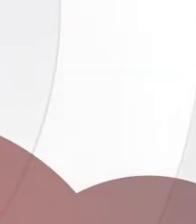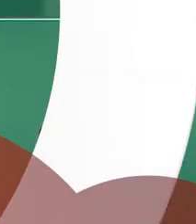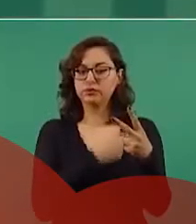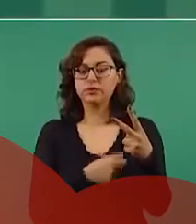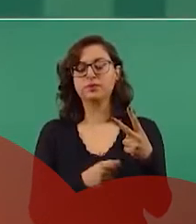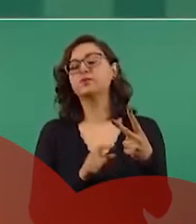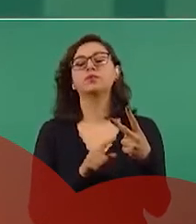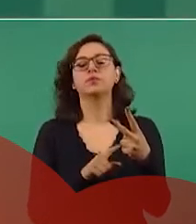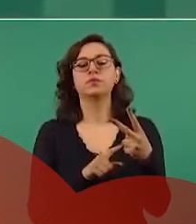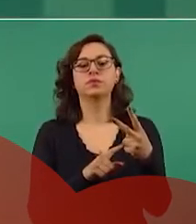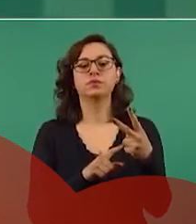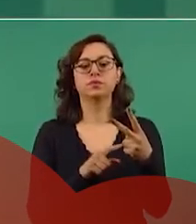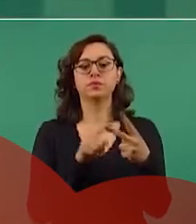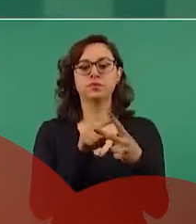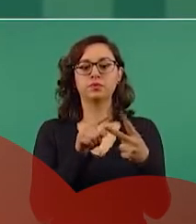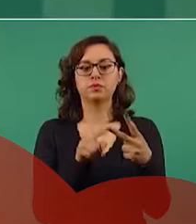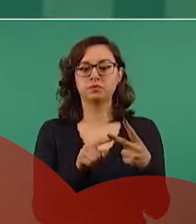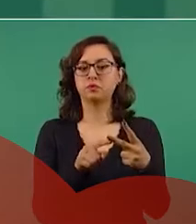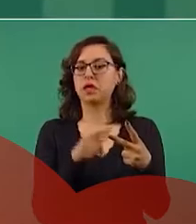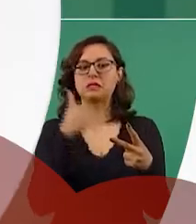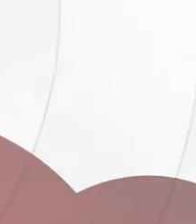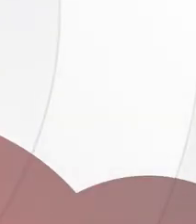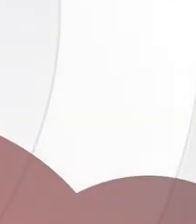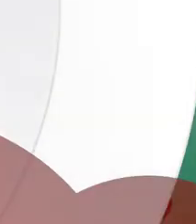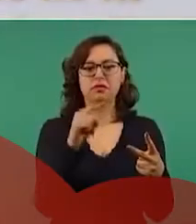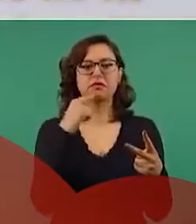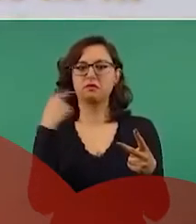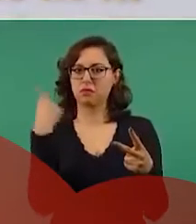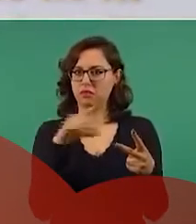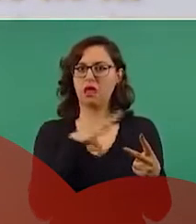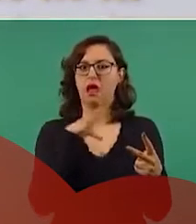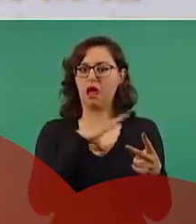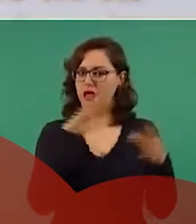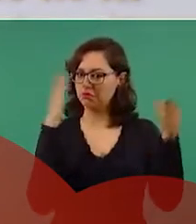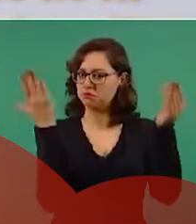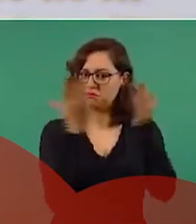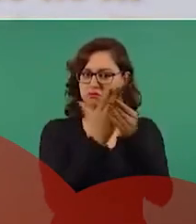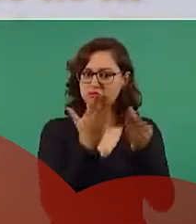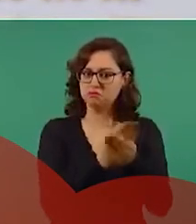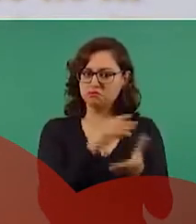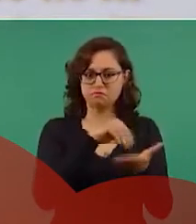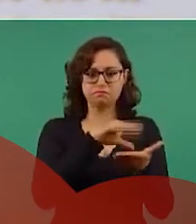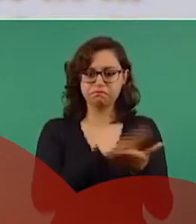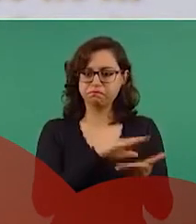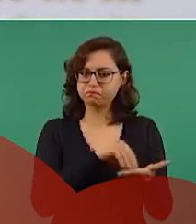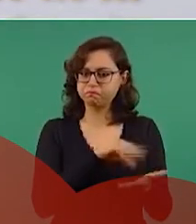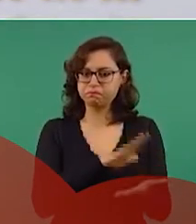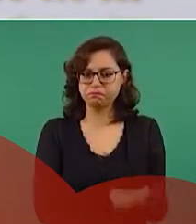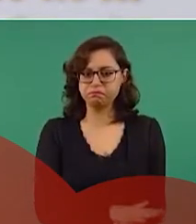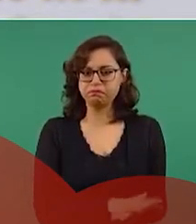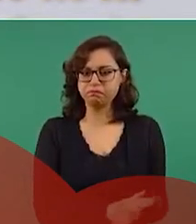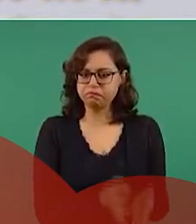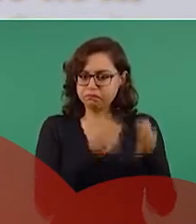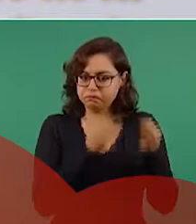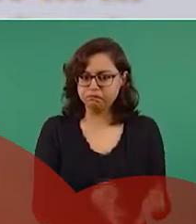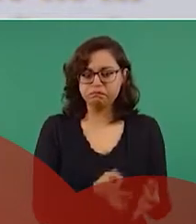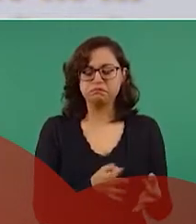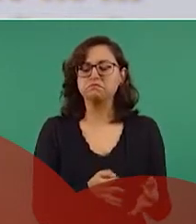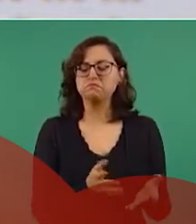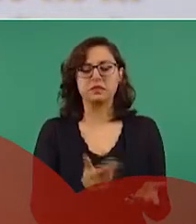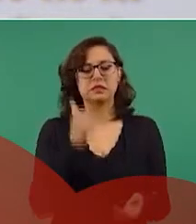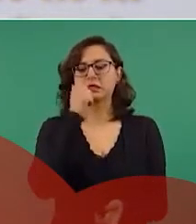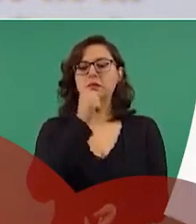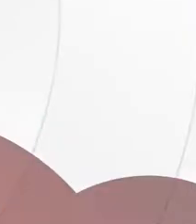reciente, mientras que Andrés Manuel López Obrador lo consideran como el mejor. Dicha encuesta señala que los tres últimos sexenios, es decir, de Calderón a Peña